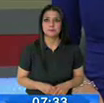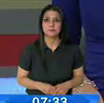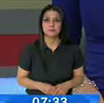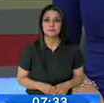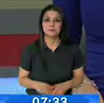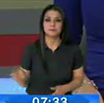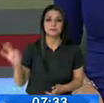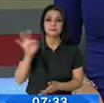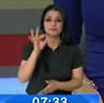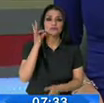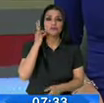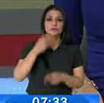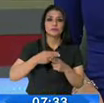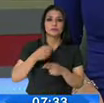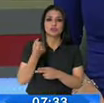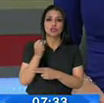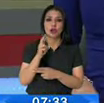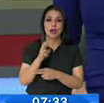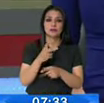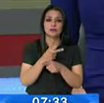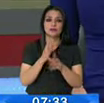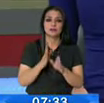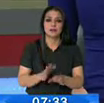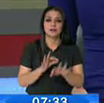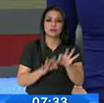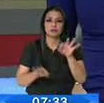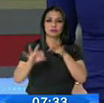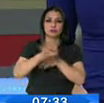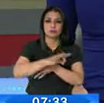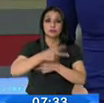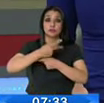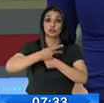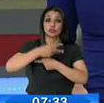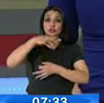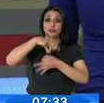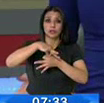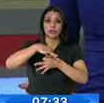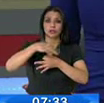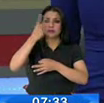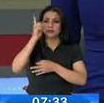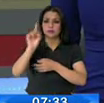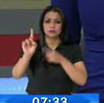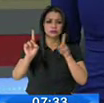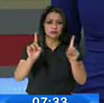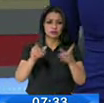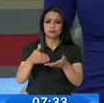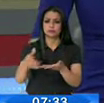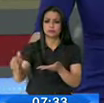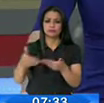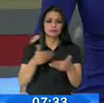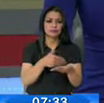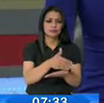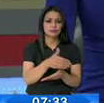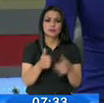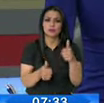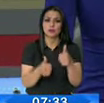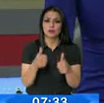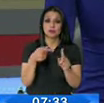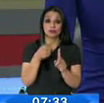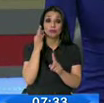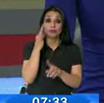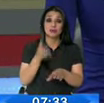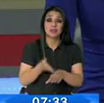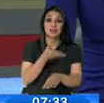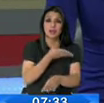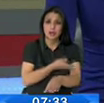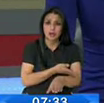de Solanda Goyes como consejera suplente, el Consejo Nacional Electoral deberá decidir quién abandonará el cargo. Goyes había